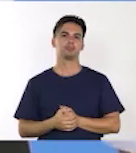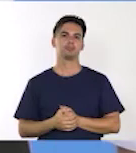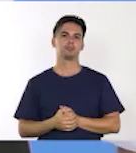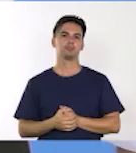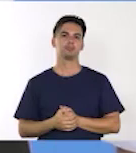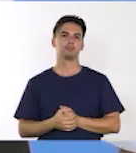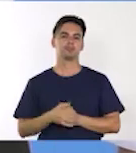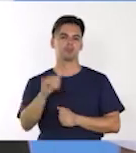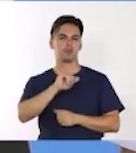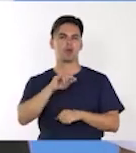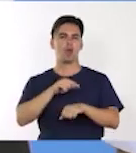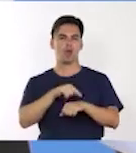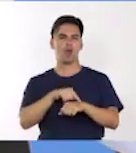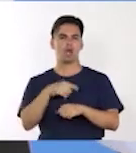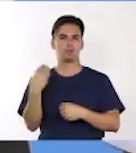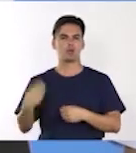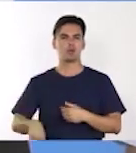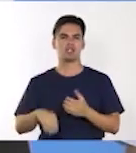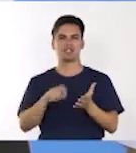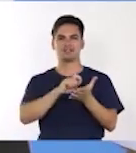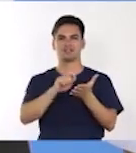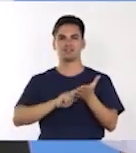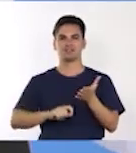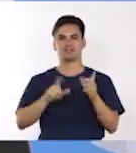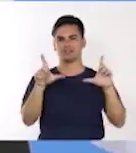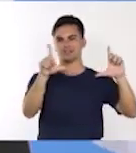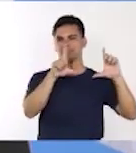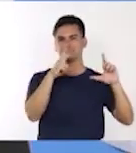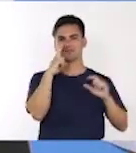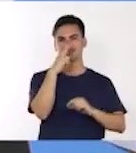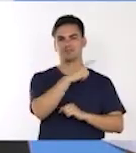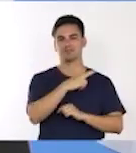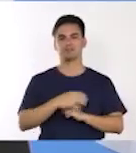Igualmente, se los dejo un minutico para que puedan copiar